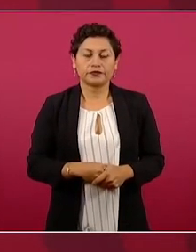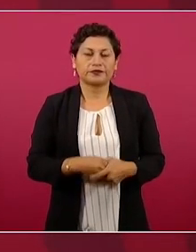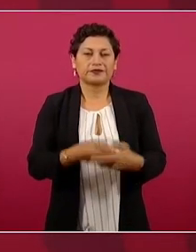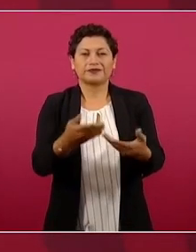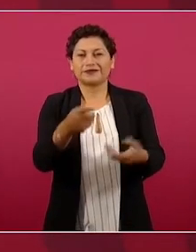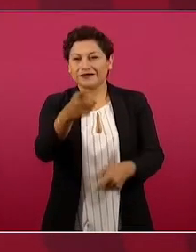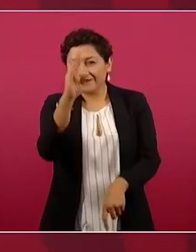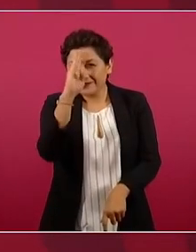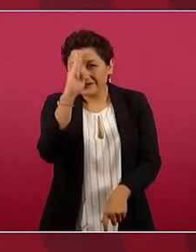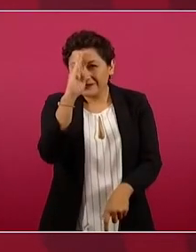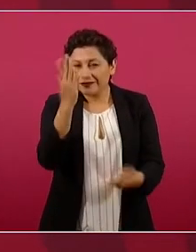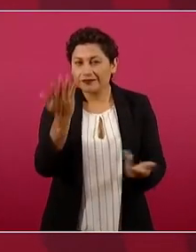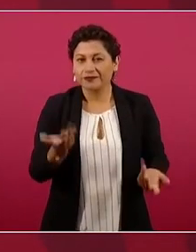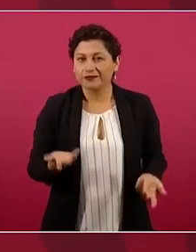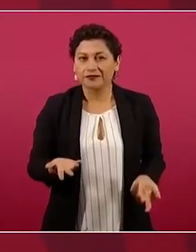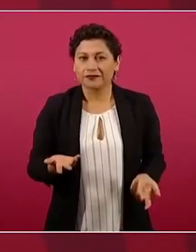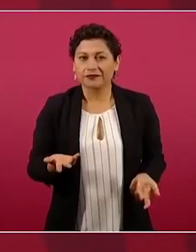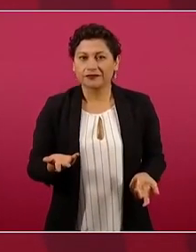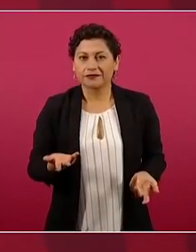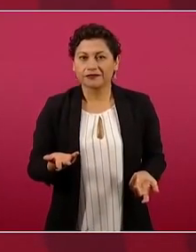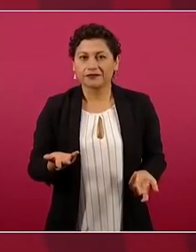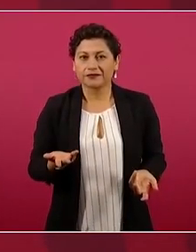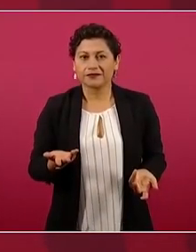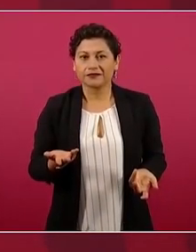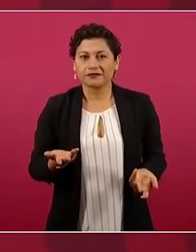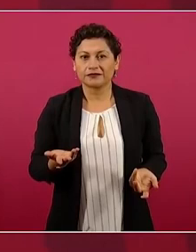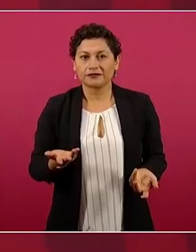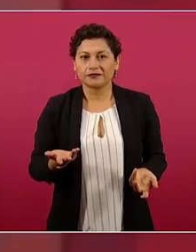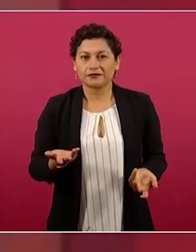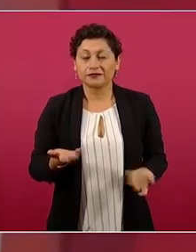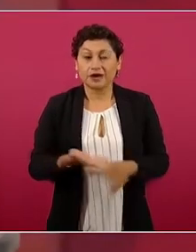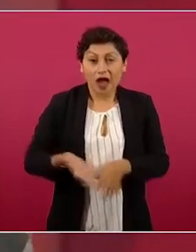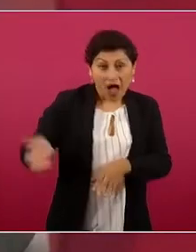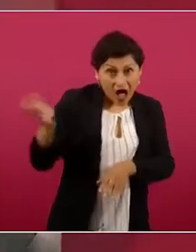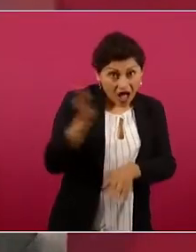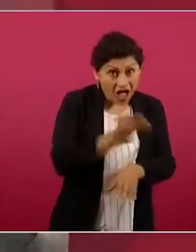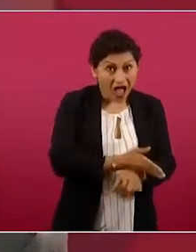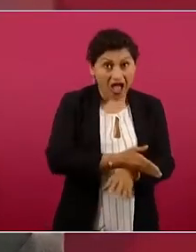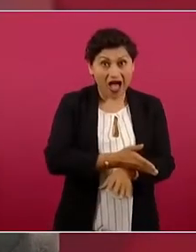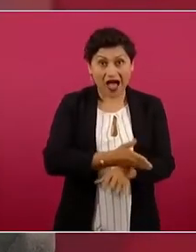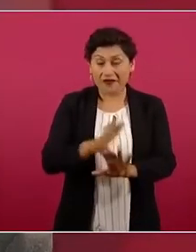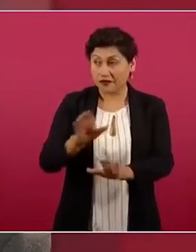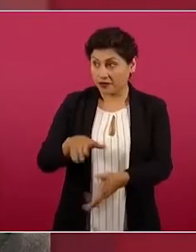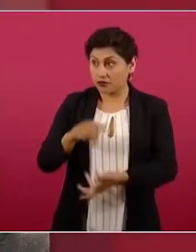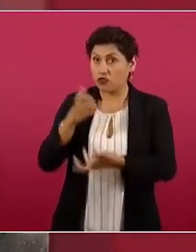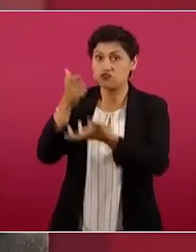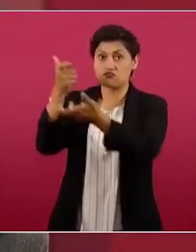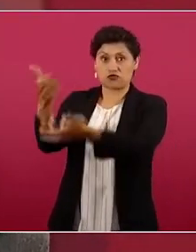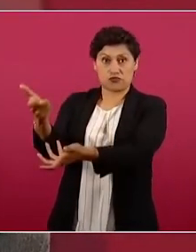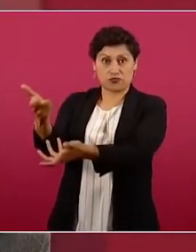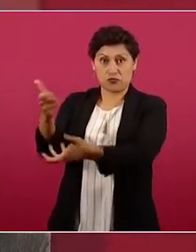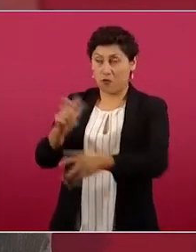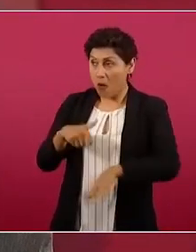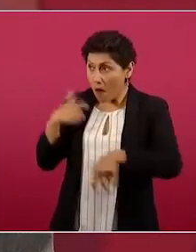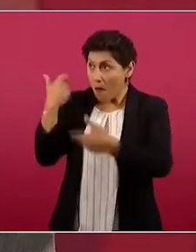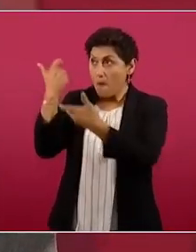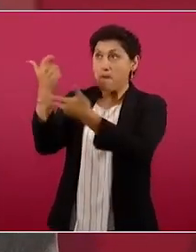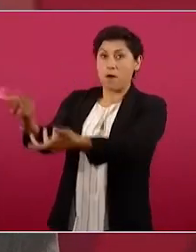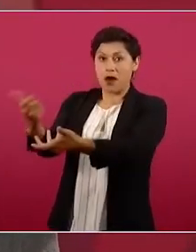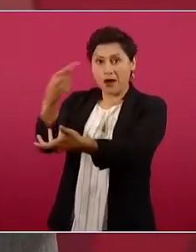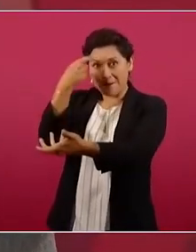Imagínense darles dinero adelantado por las vacunas. Ya